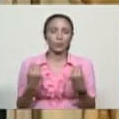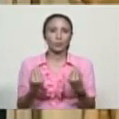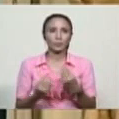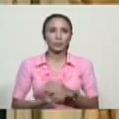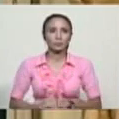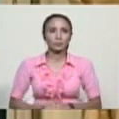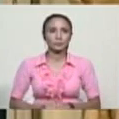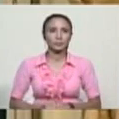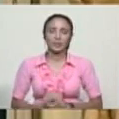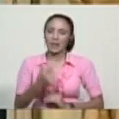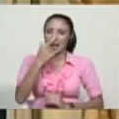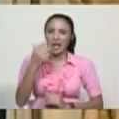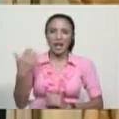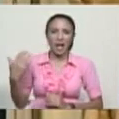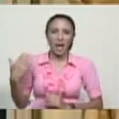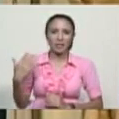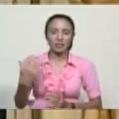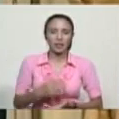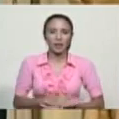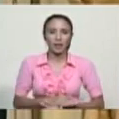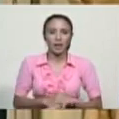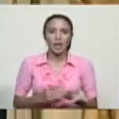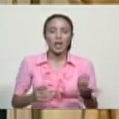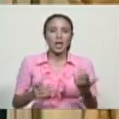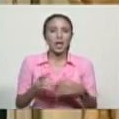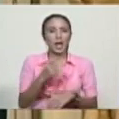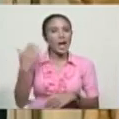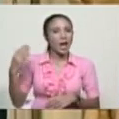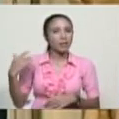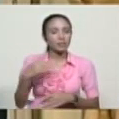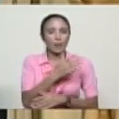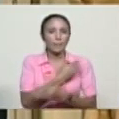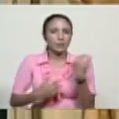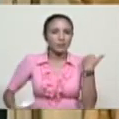la arremetida en el primer gobierno de George Bush,